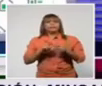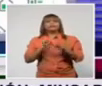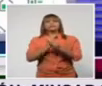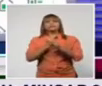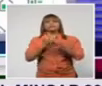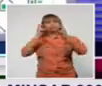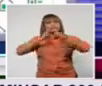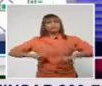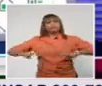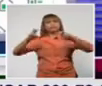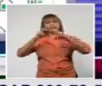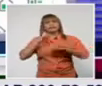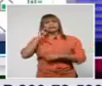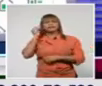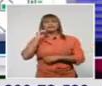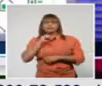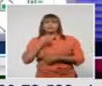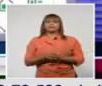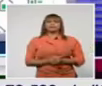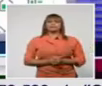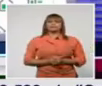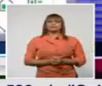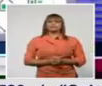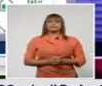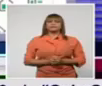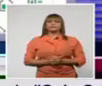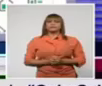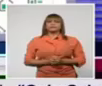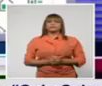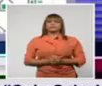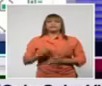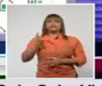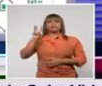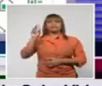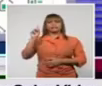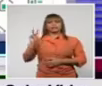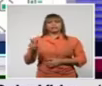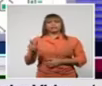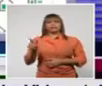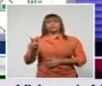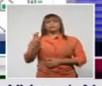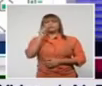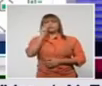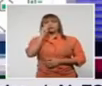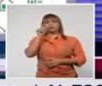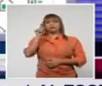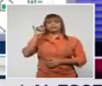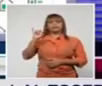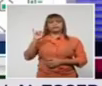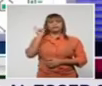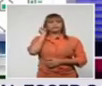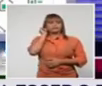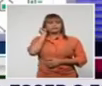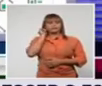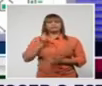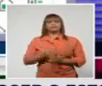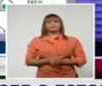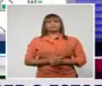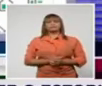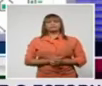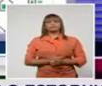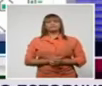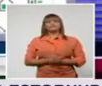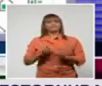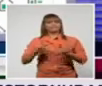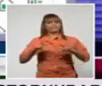para lograrlo de esta manera. 32 personas del sexo masculino, 16 del sexo femenino, el doble,